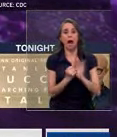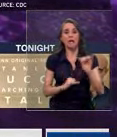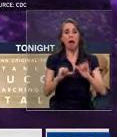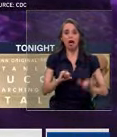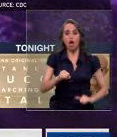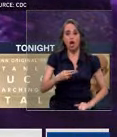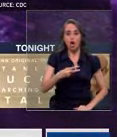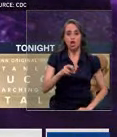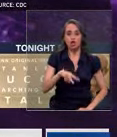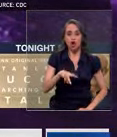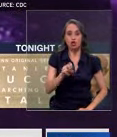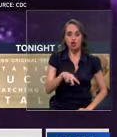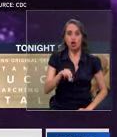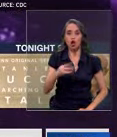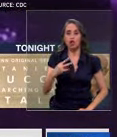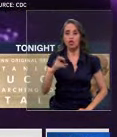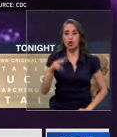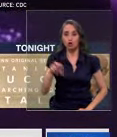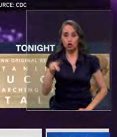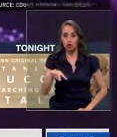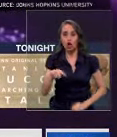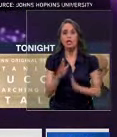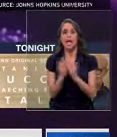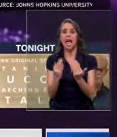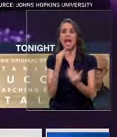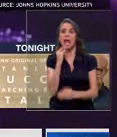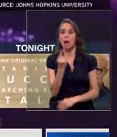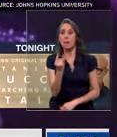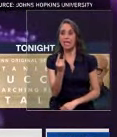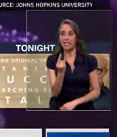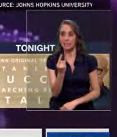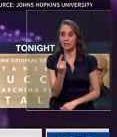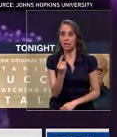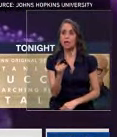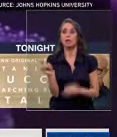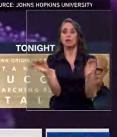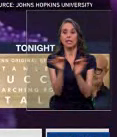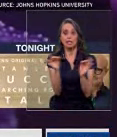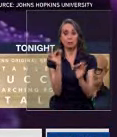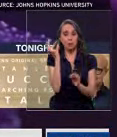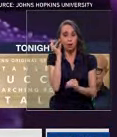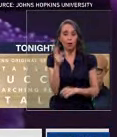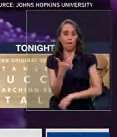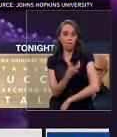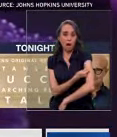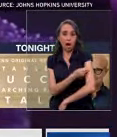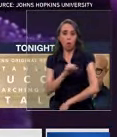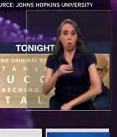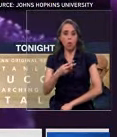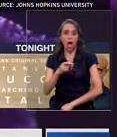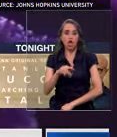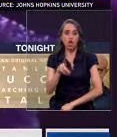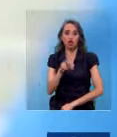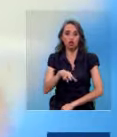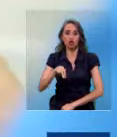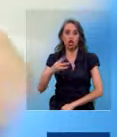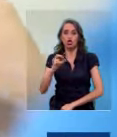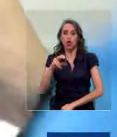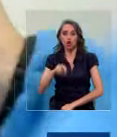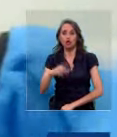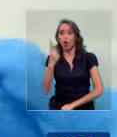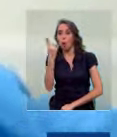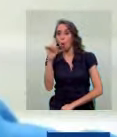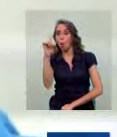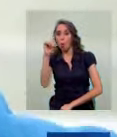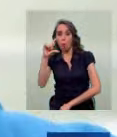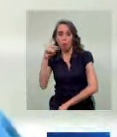contra el coronavirus para uso de emergencia se trata de la vacuna de johnson and johnson la primera que consta de una